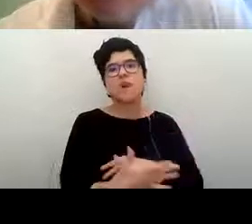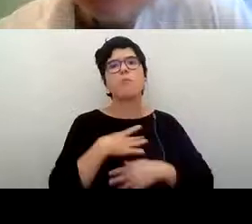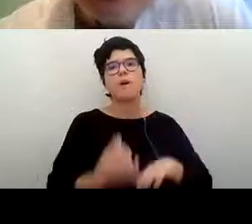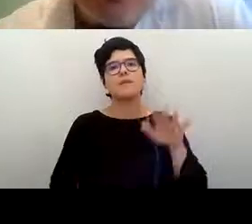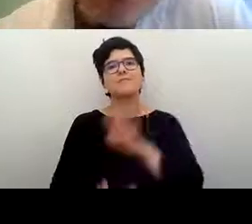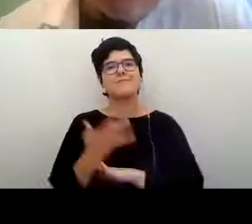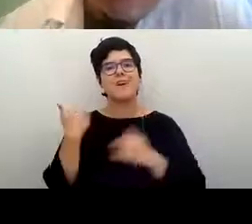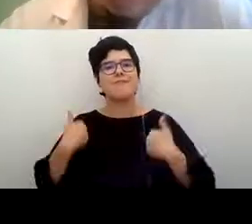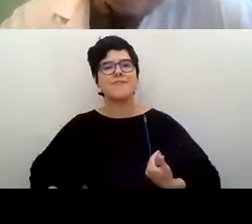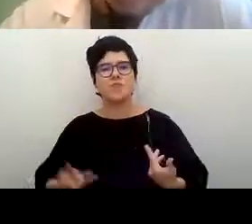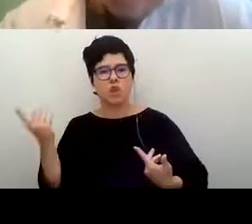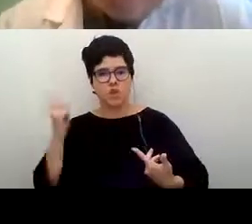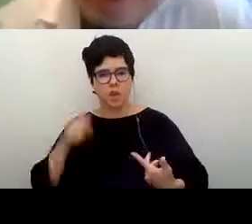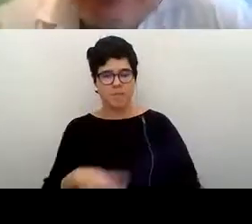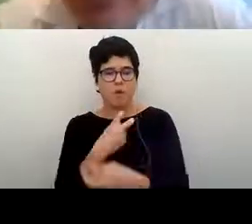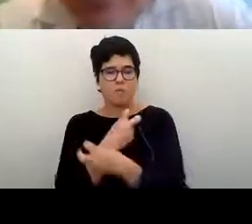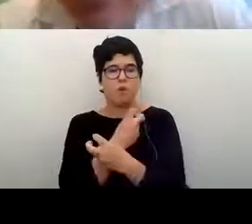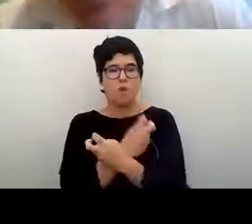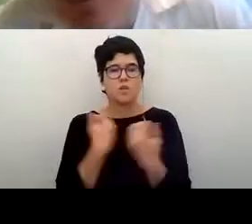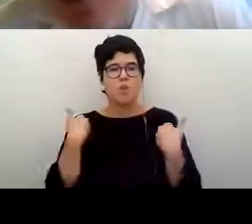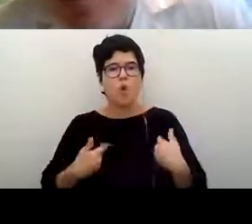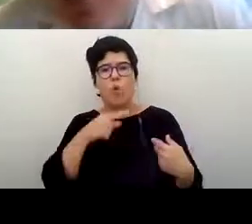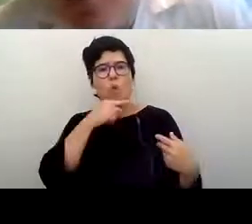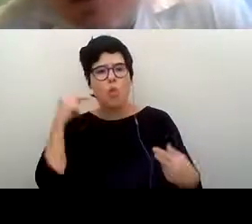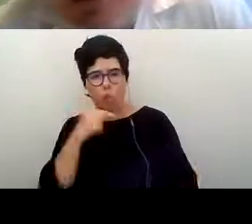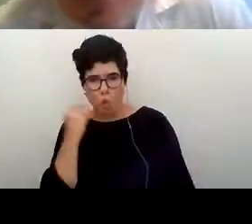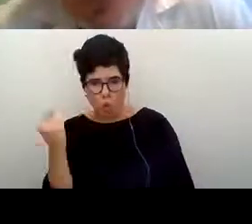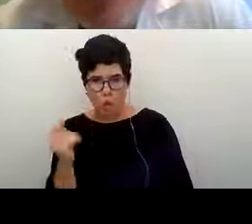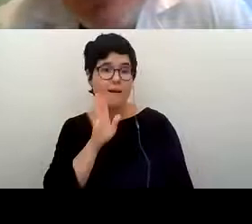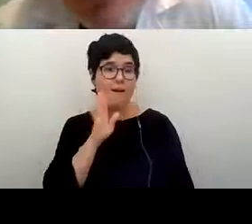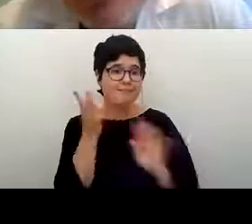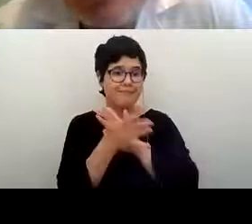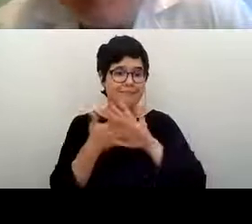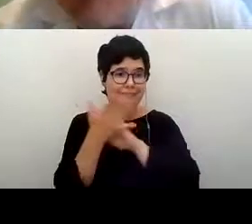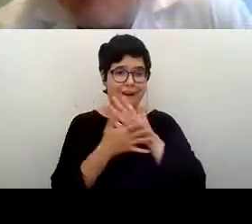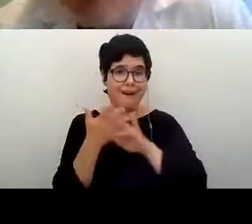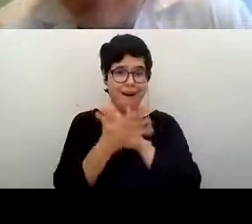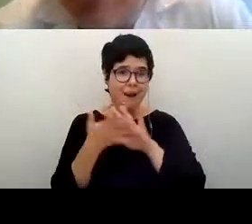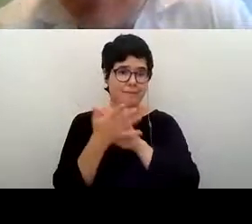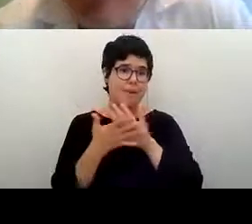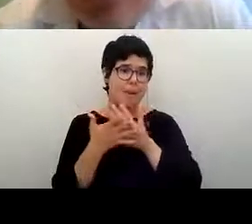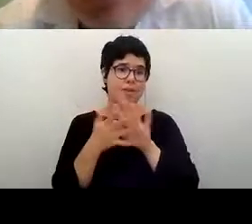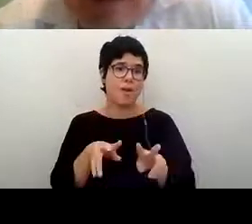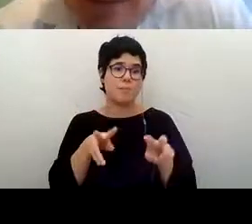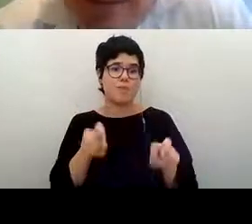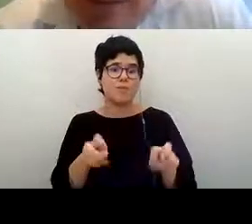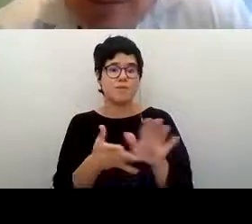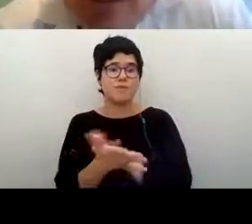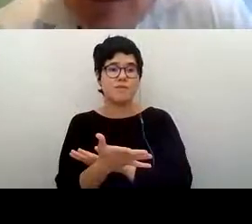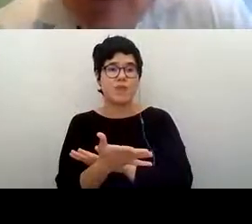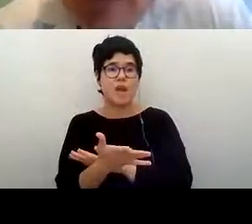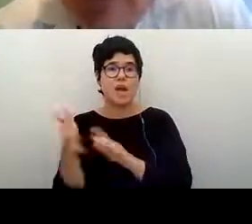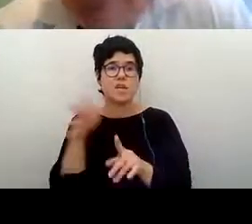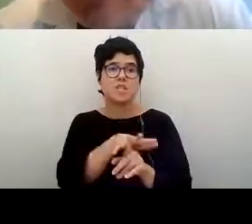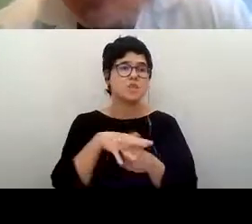osteoarticulares. Ahí tenéis el caso, por ejemplo, que hemos comentado al principio de la charla, que es la